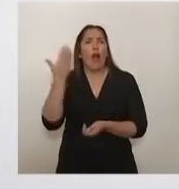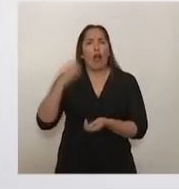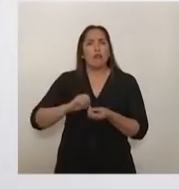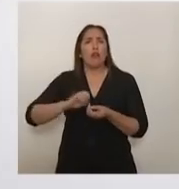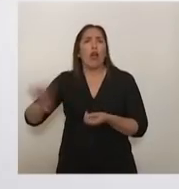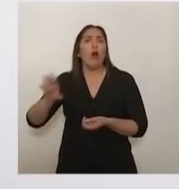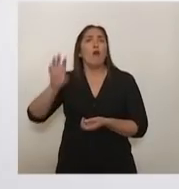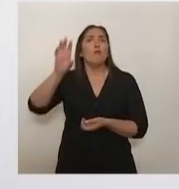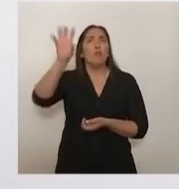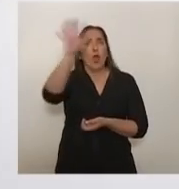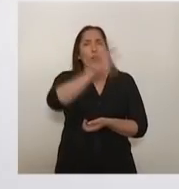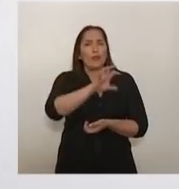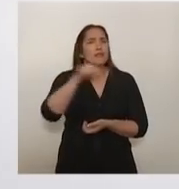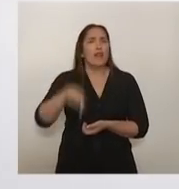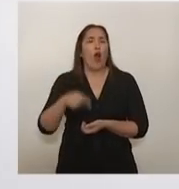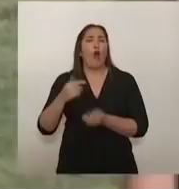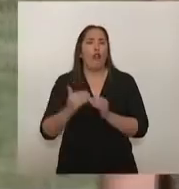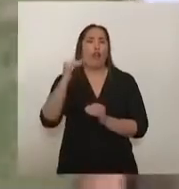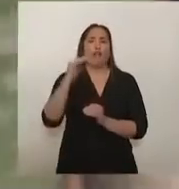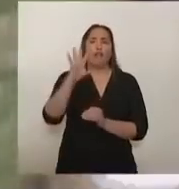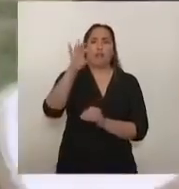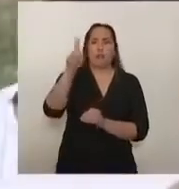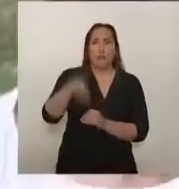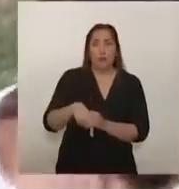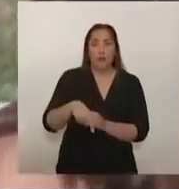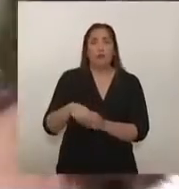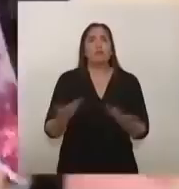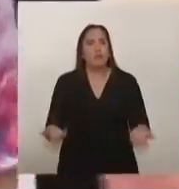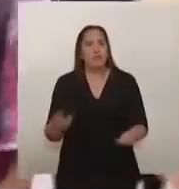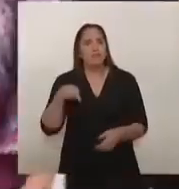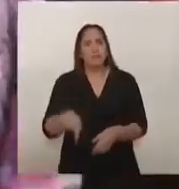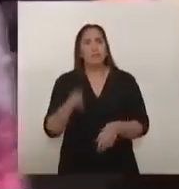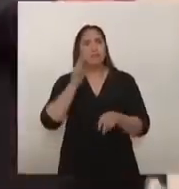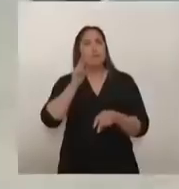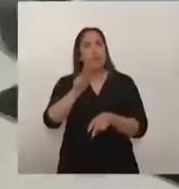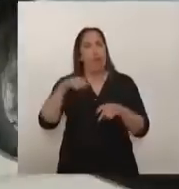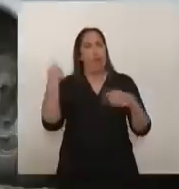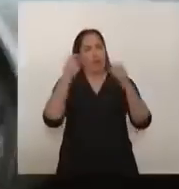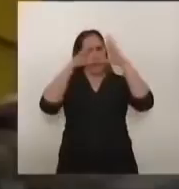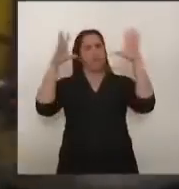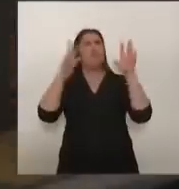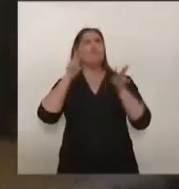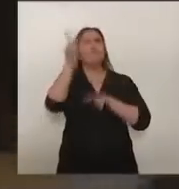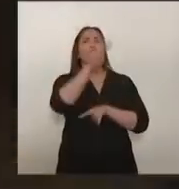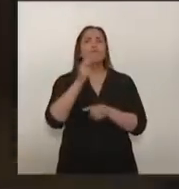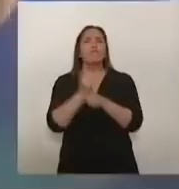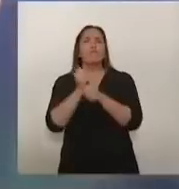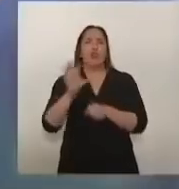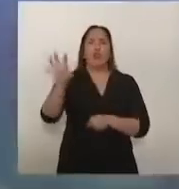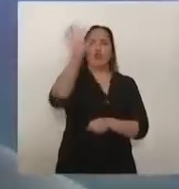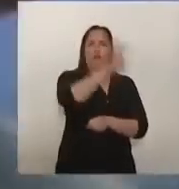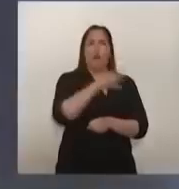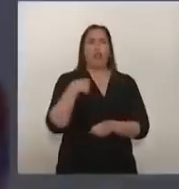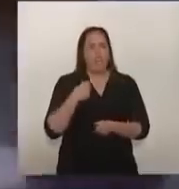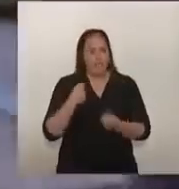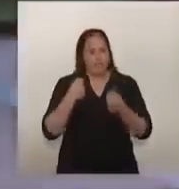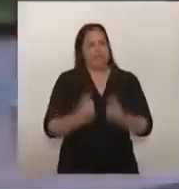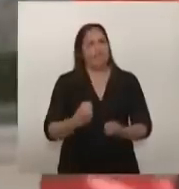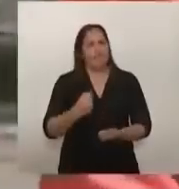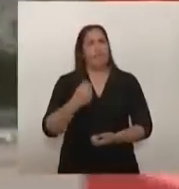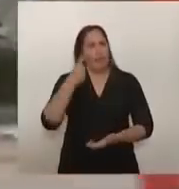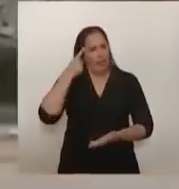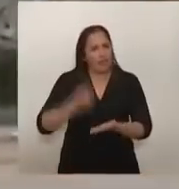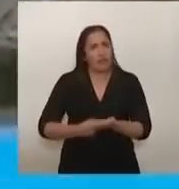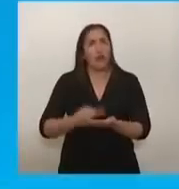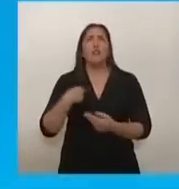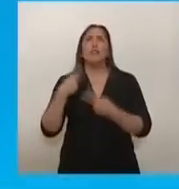Ahora es el 50%. A esta convicción federalista le puse el cuerpo. En estos años hice más de 300.000 kilómetros